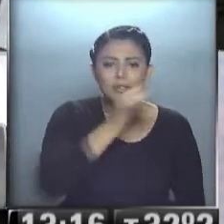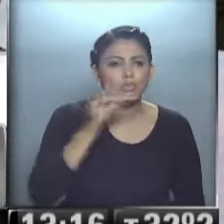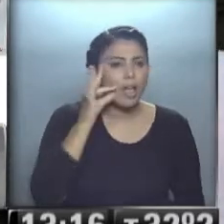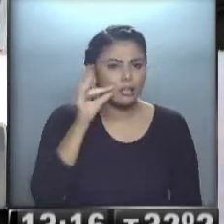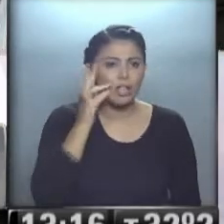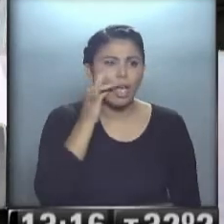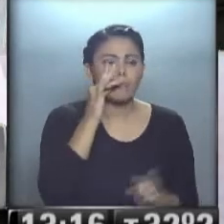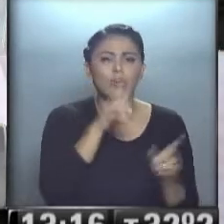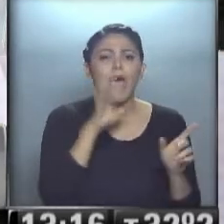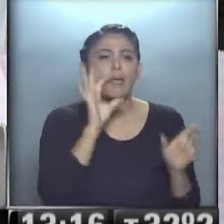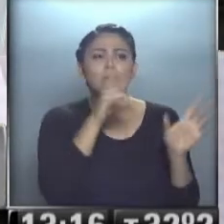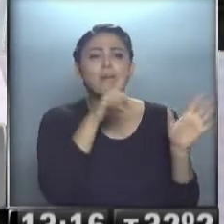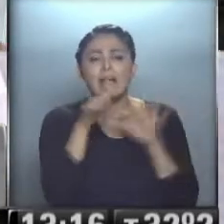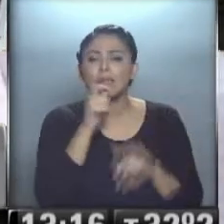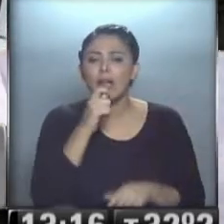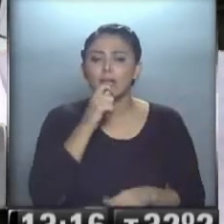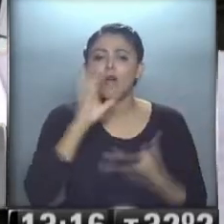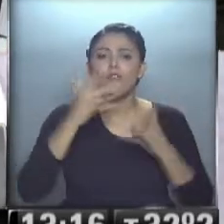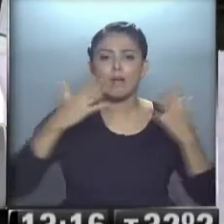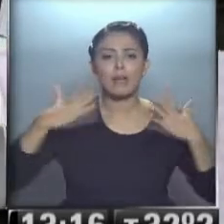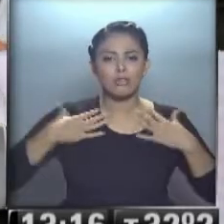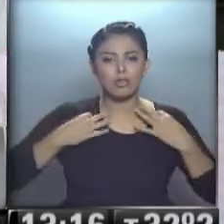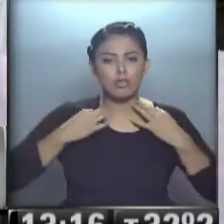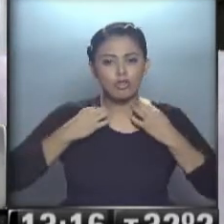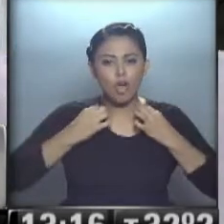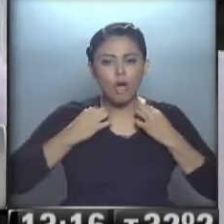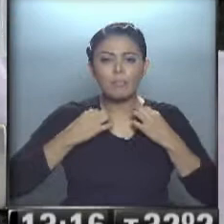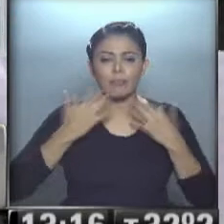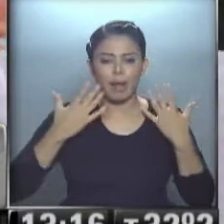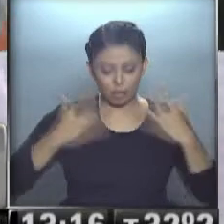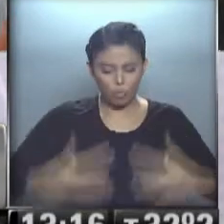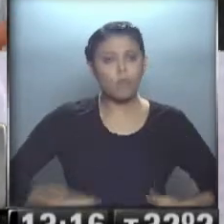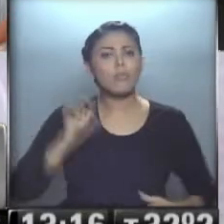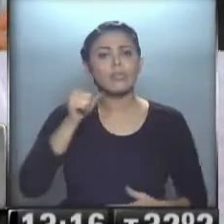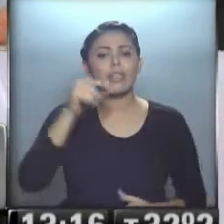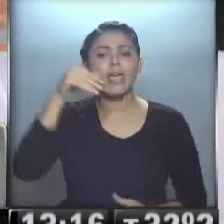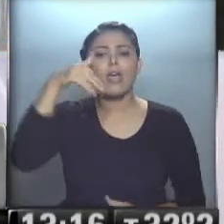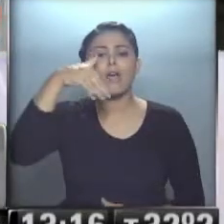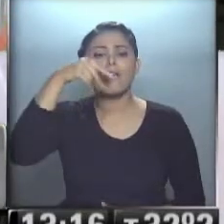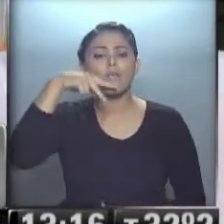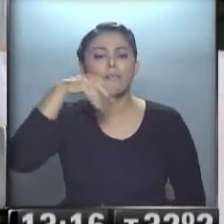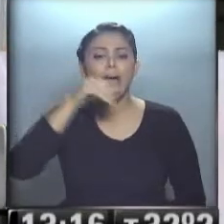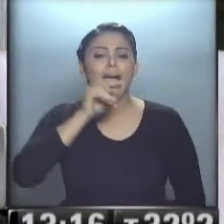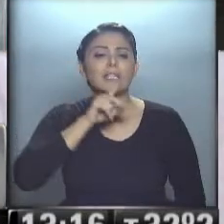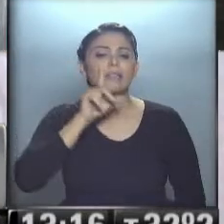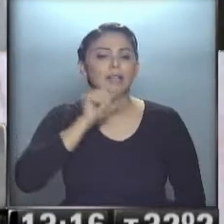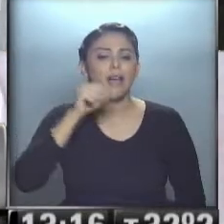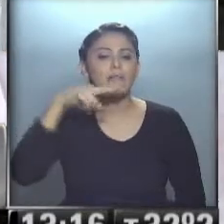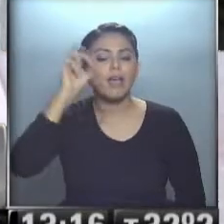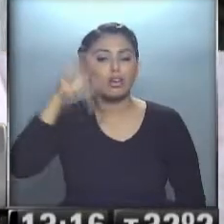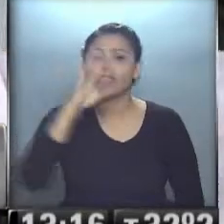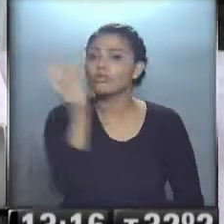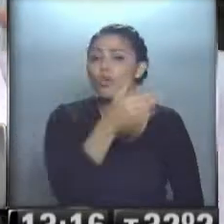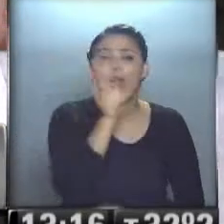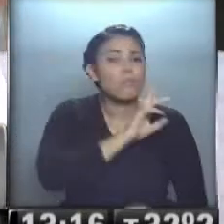respecto a los datos sobre la vestimenta y la fisionomía de maría de los ángeles verón qué quiere decir esto que todas estas mujeres con estrés postraumático